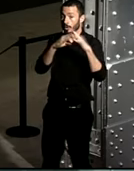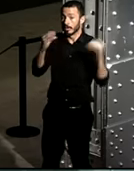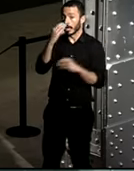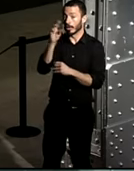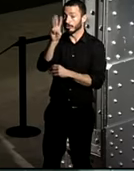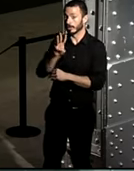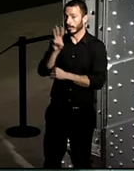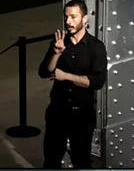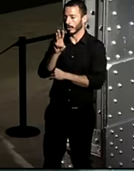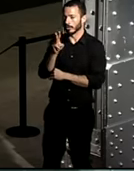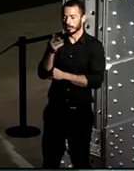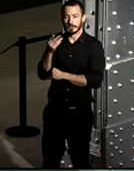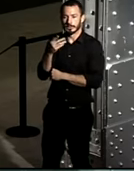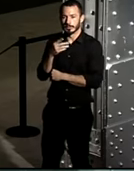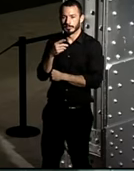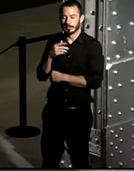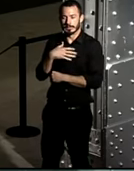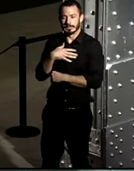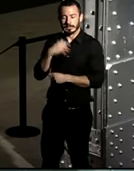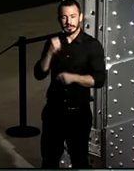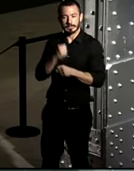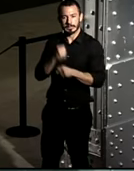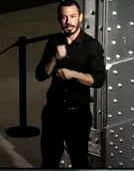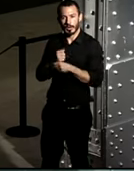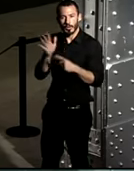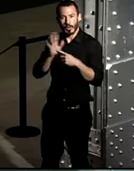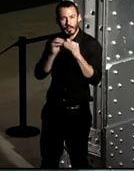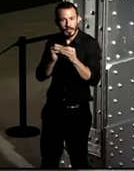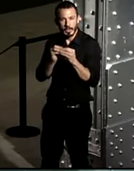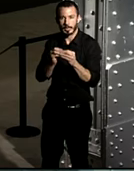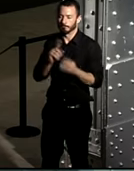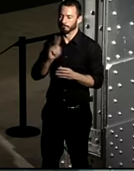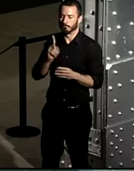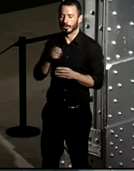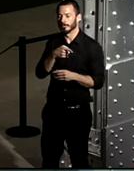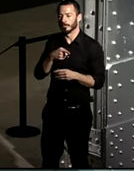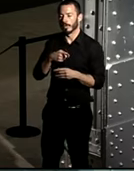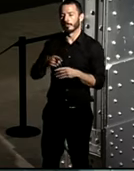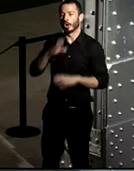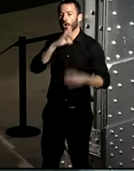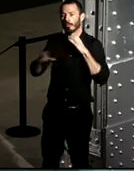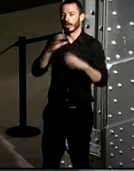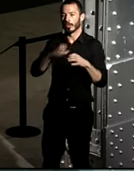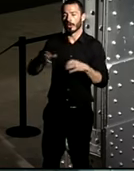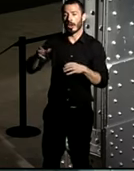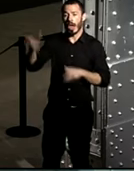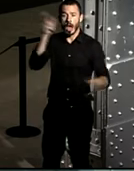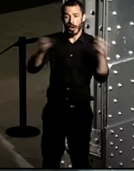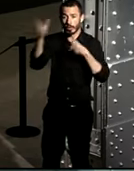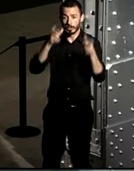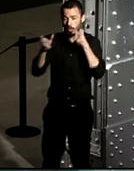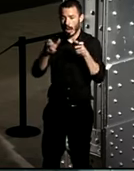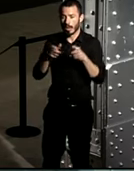de cineasta marcada, son alumnos de comunicación audiovisual. Entonces ahí puedes tener periodistas, escritores,